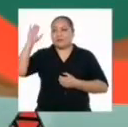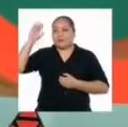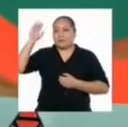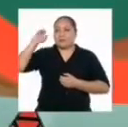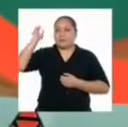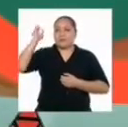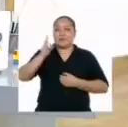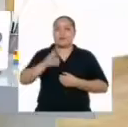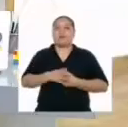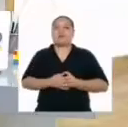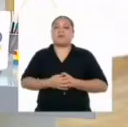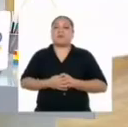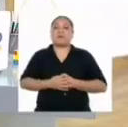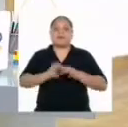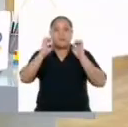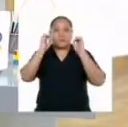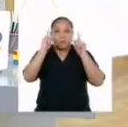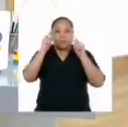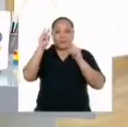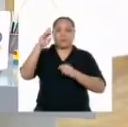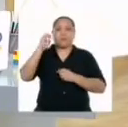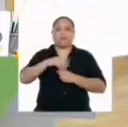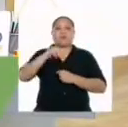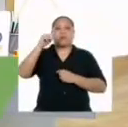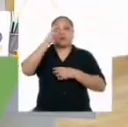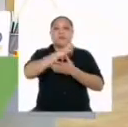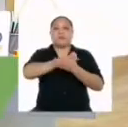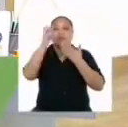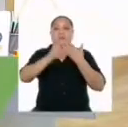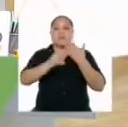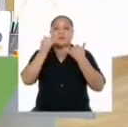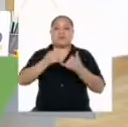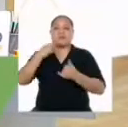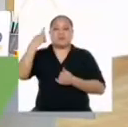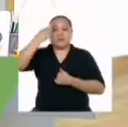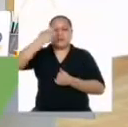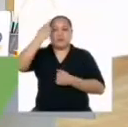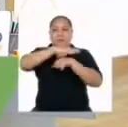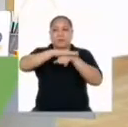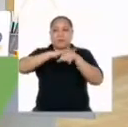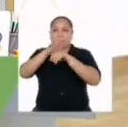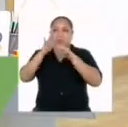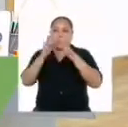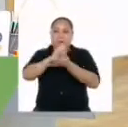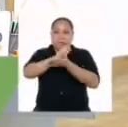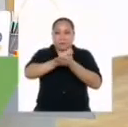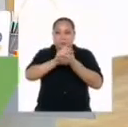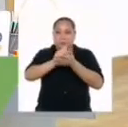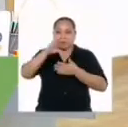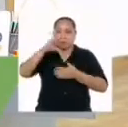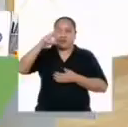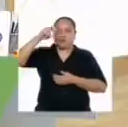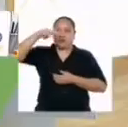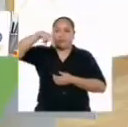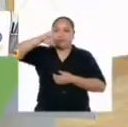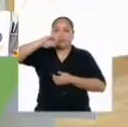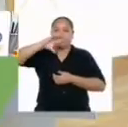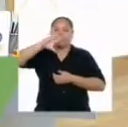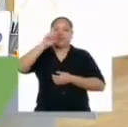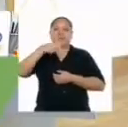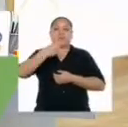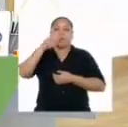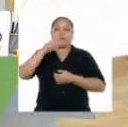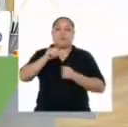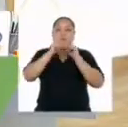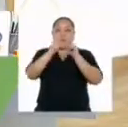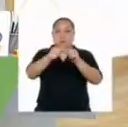Adiós, profesora. Bien, Rebot. En el programa de hoy reflexionamos y planificamos la escritura de una crónica sobre el 2020 para